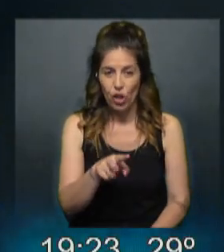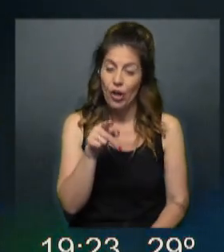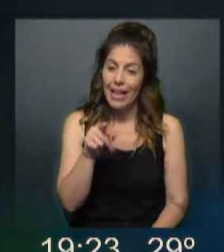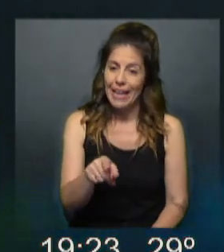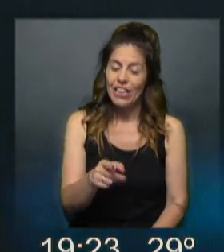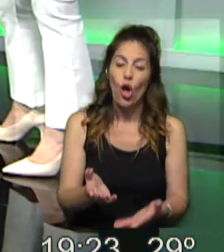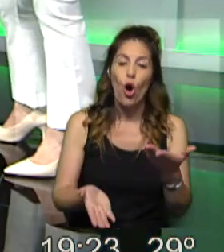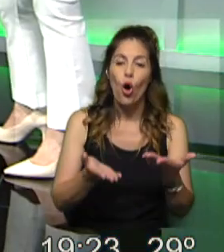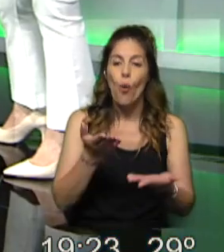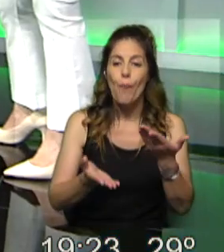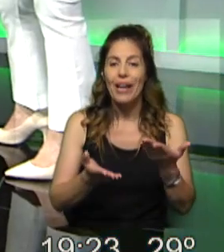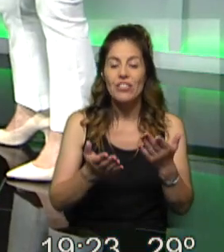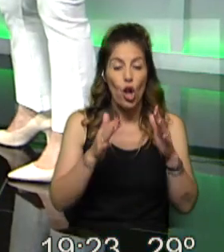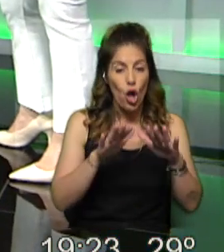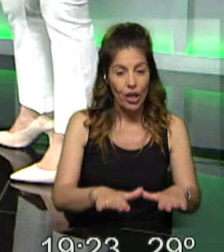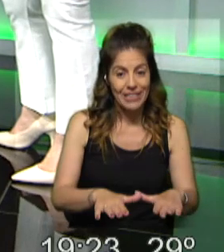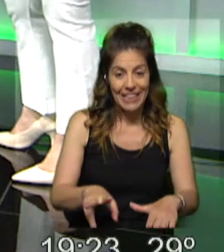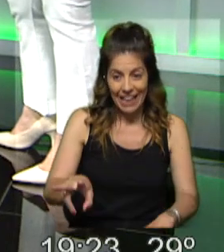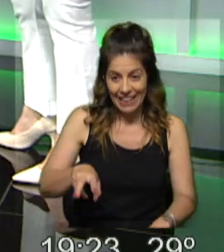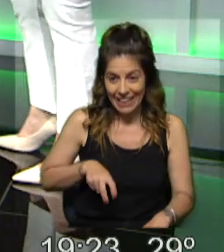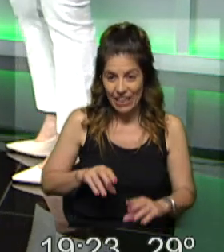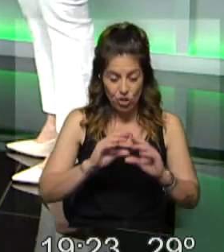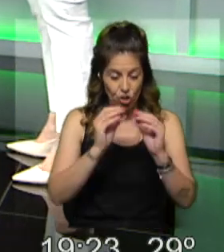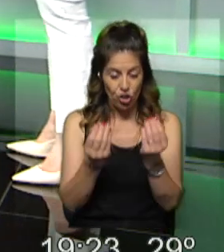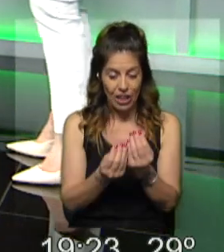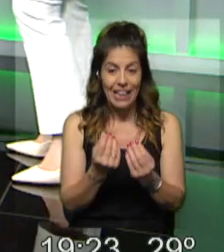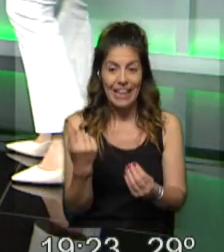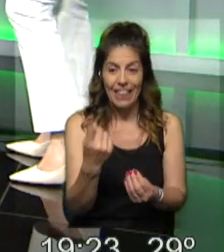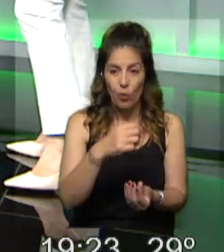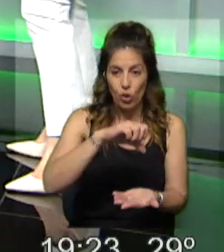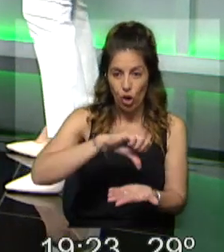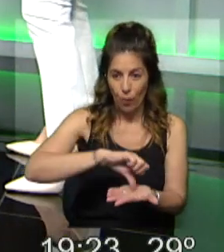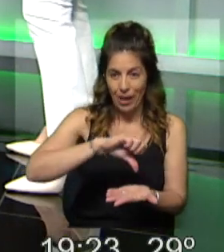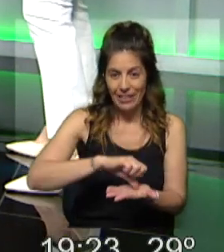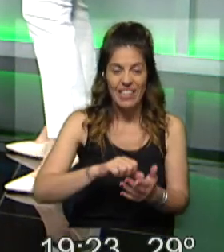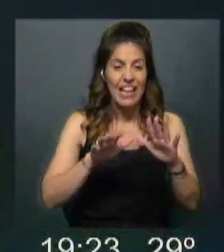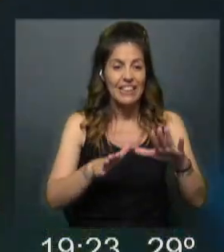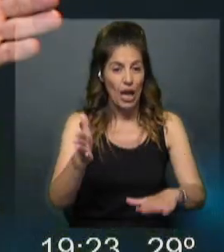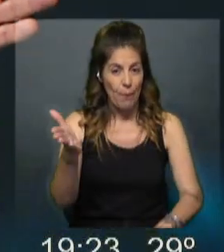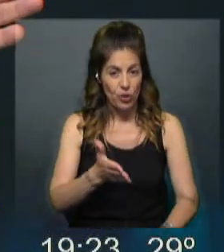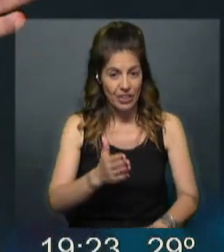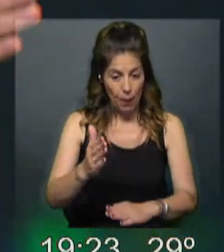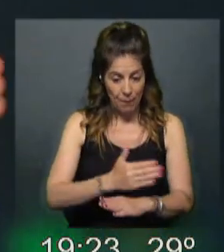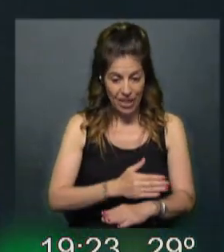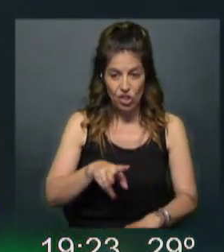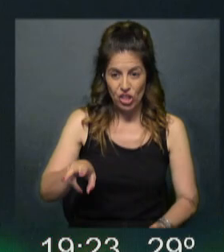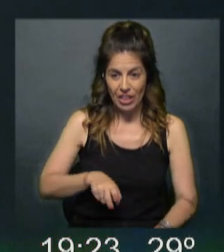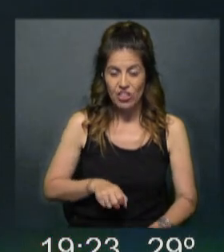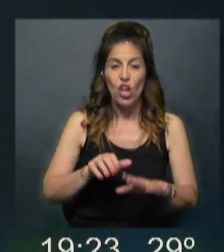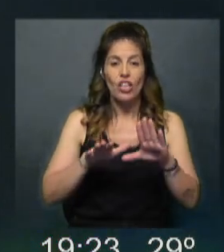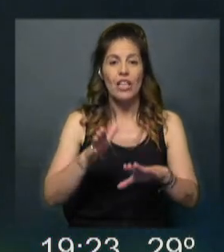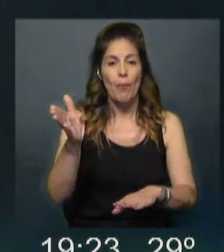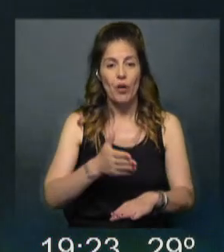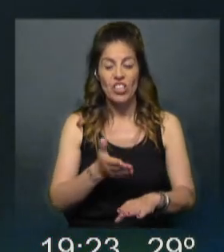la comparación de lo que se queda del ingreso total de cada país Sí el 10% que tiene menos ingresos y el 10% que